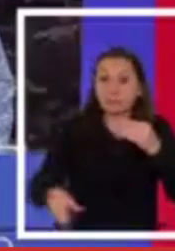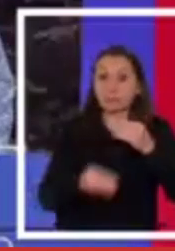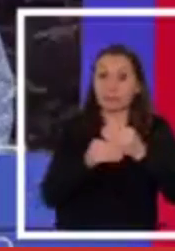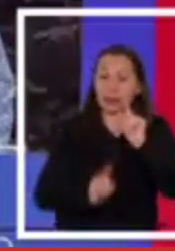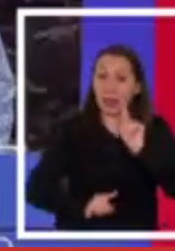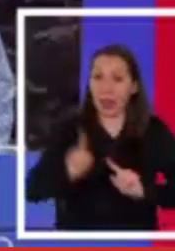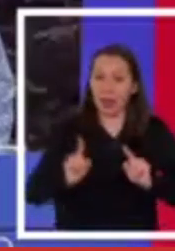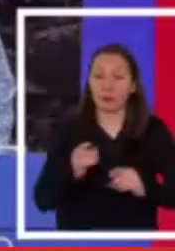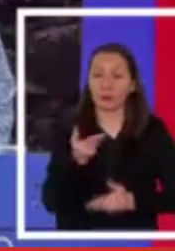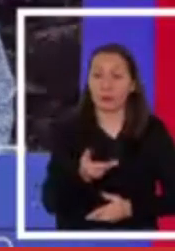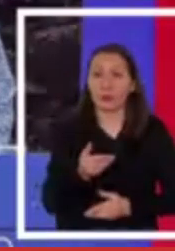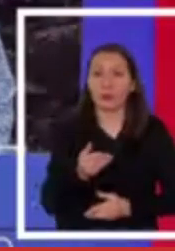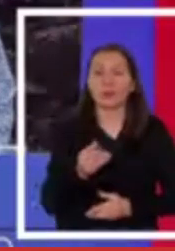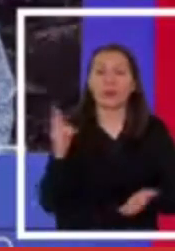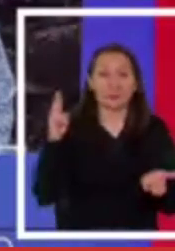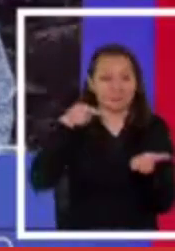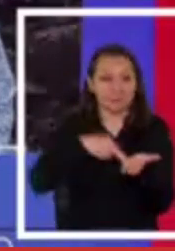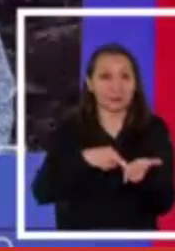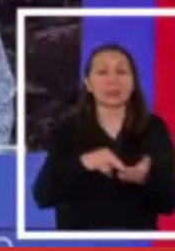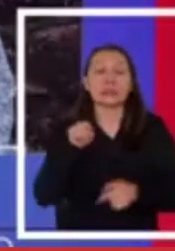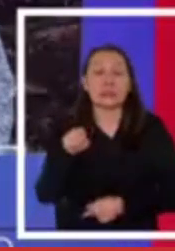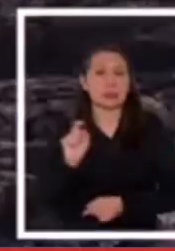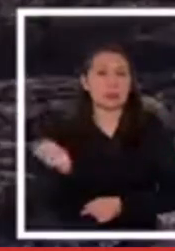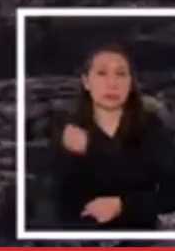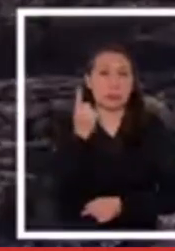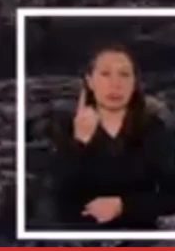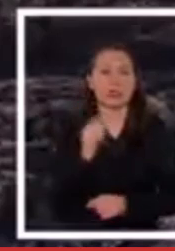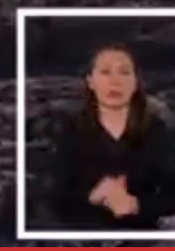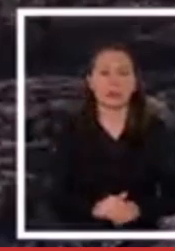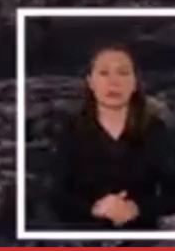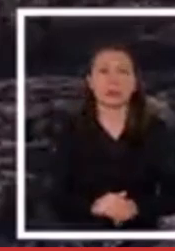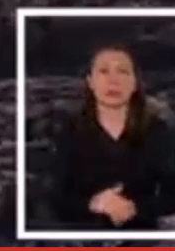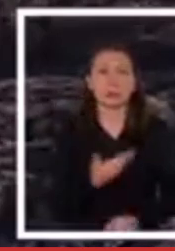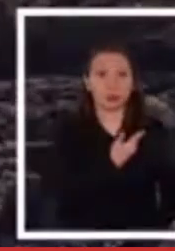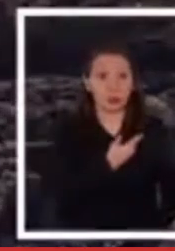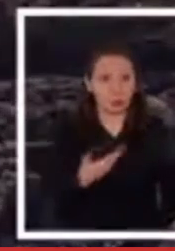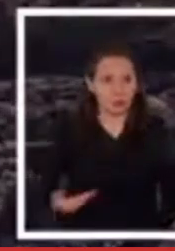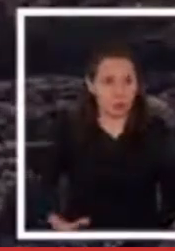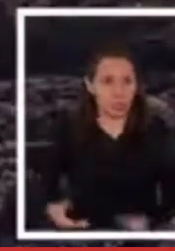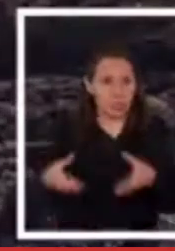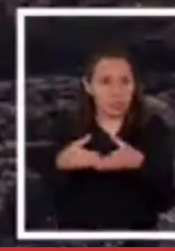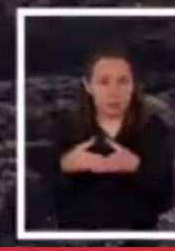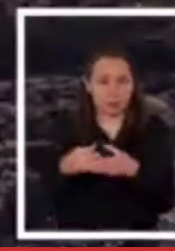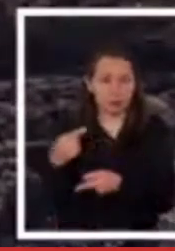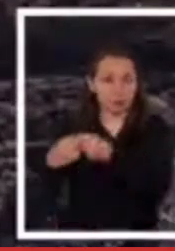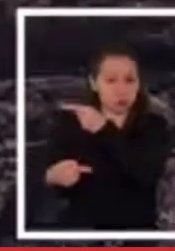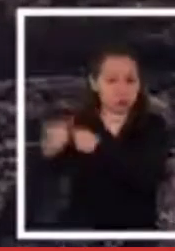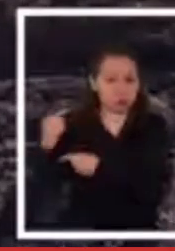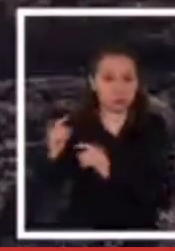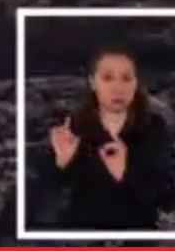algo sobre alto biobío el primero el gobierno de manera histórica